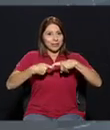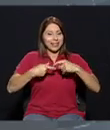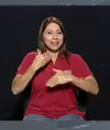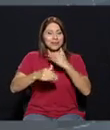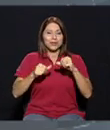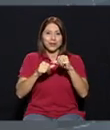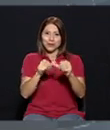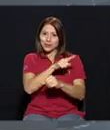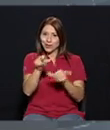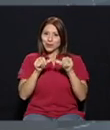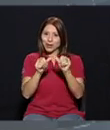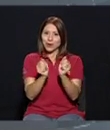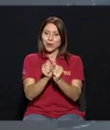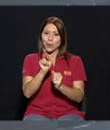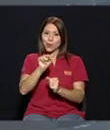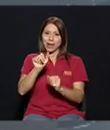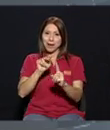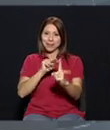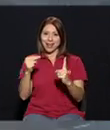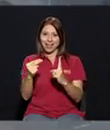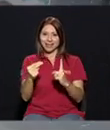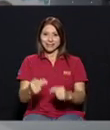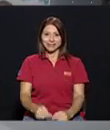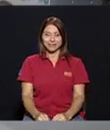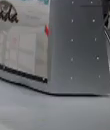ya volvemos. Quédese con Una Mirada.